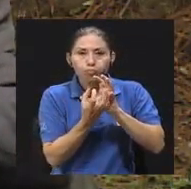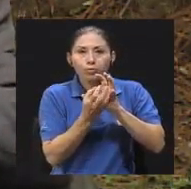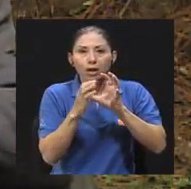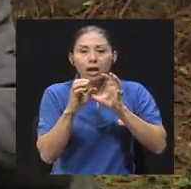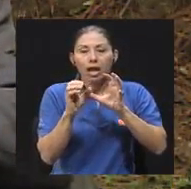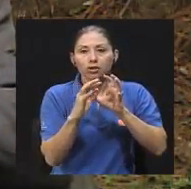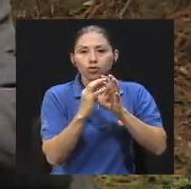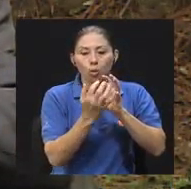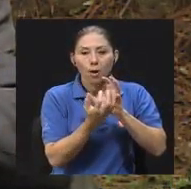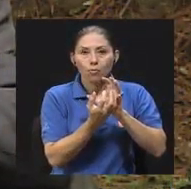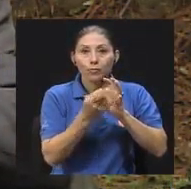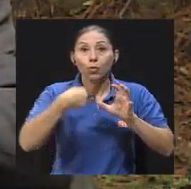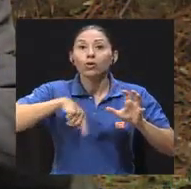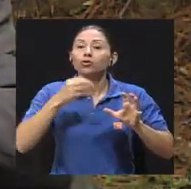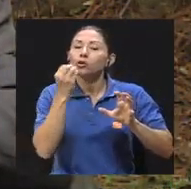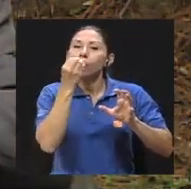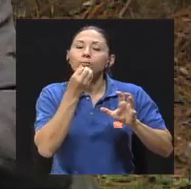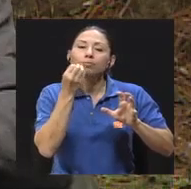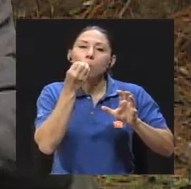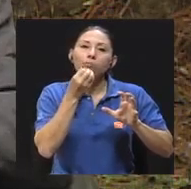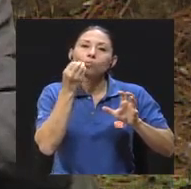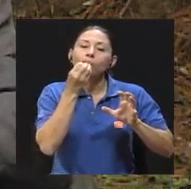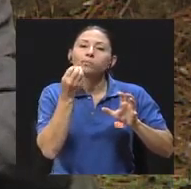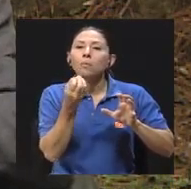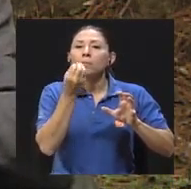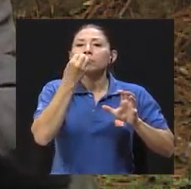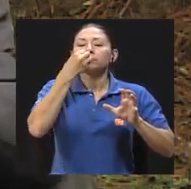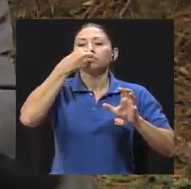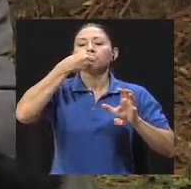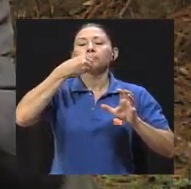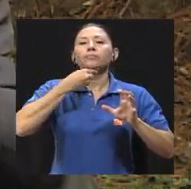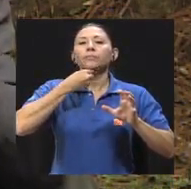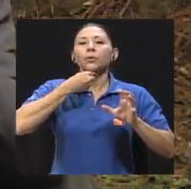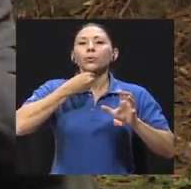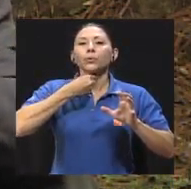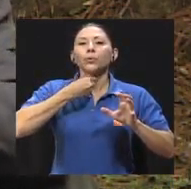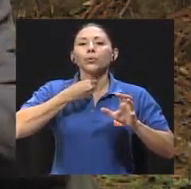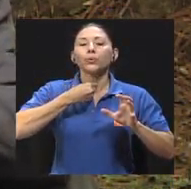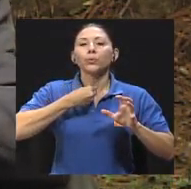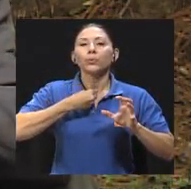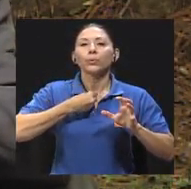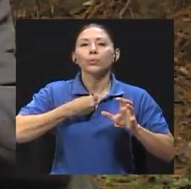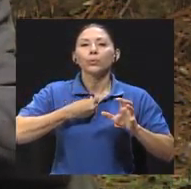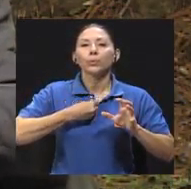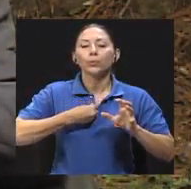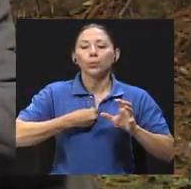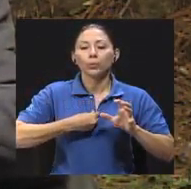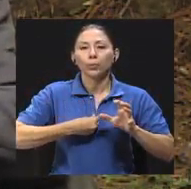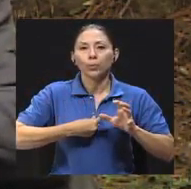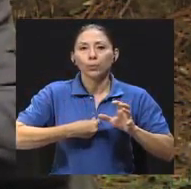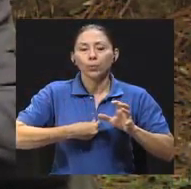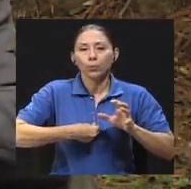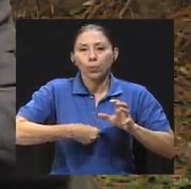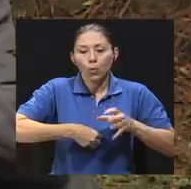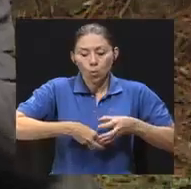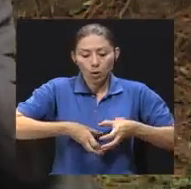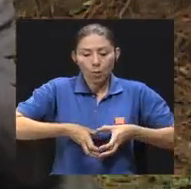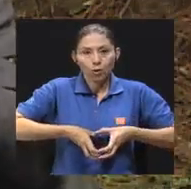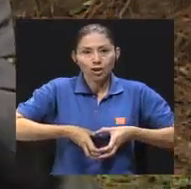los alimentos después de que tragamos, que pasa por un tubo que se llama esófago, llega una bolsita que está aquí comenzando el